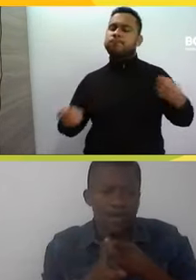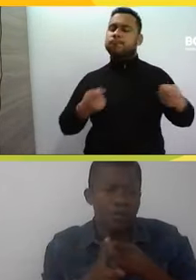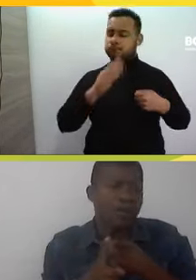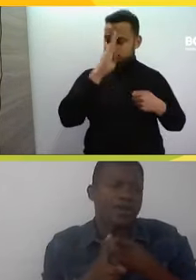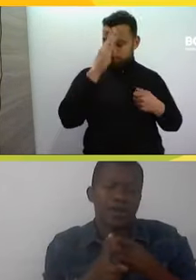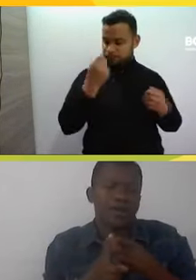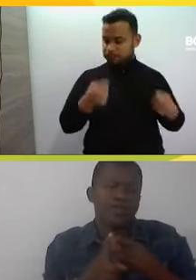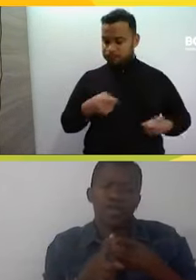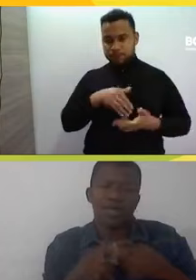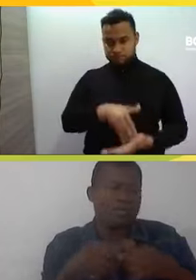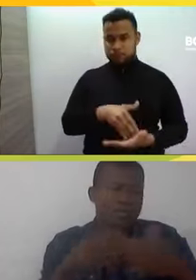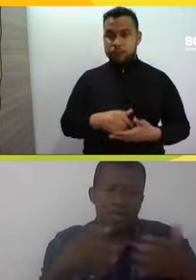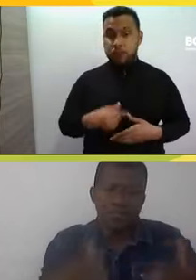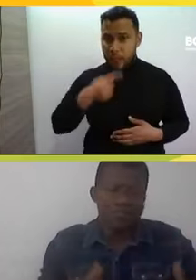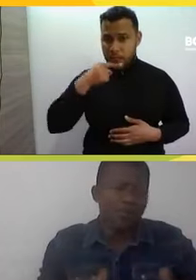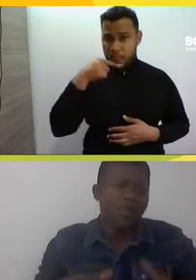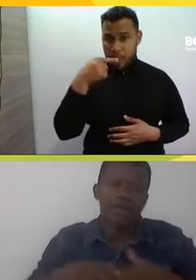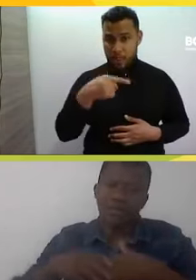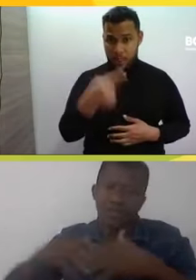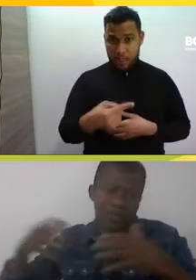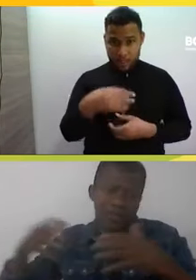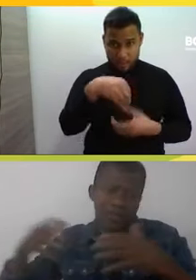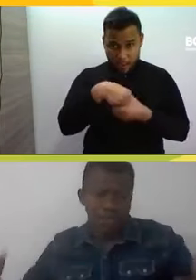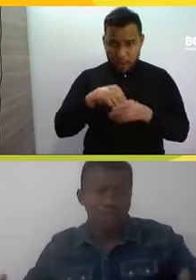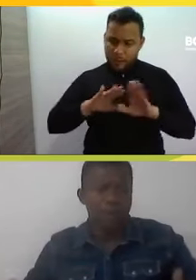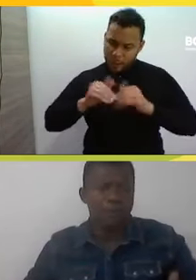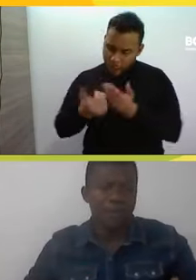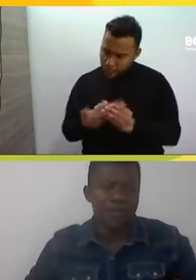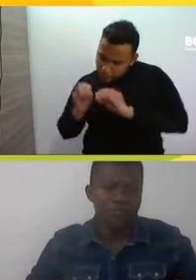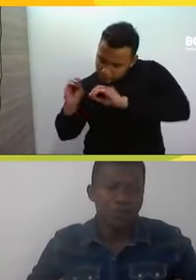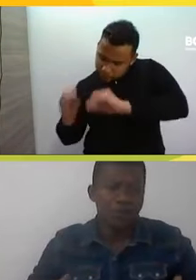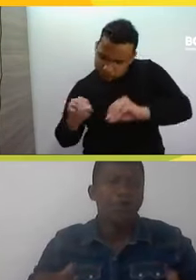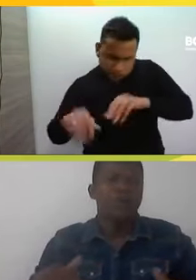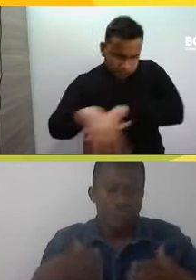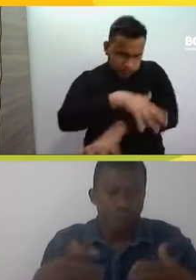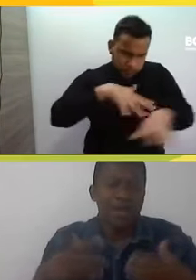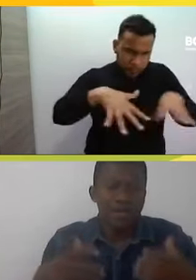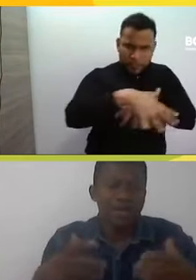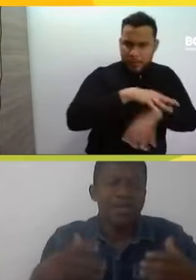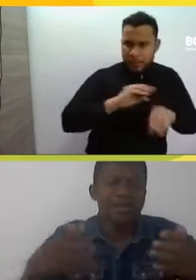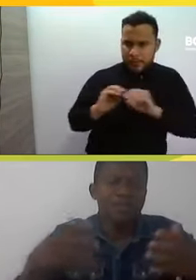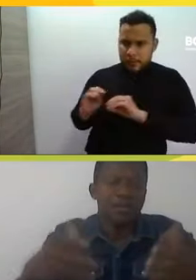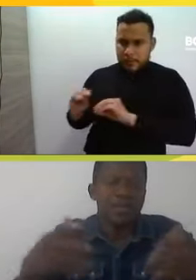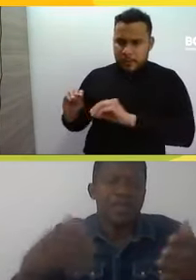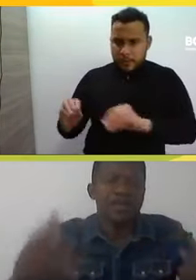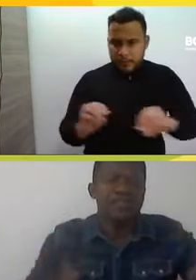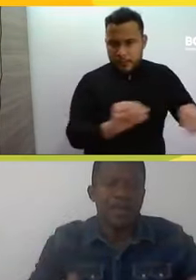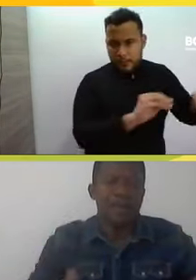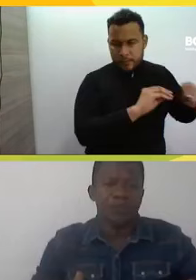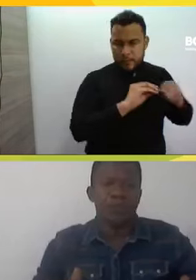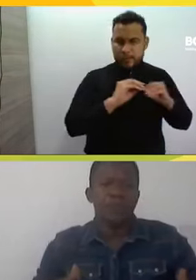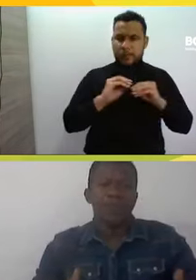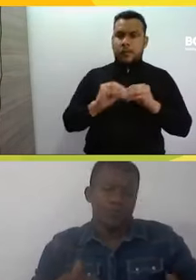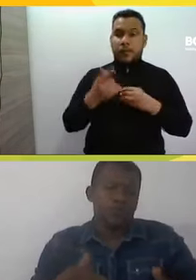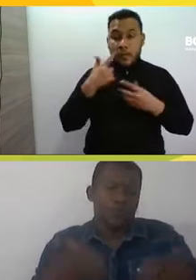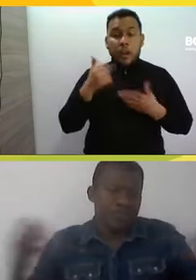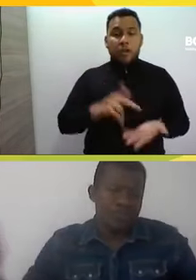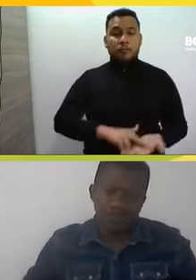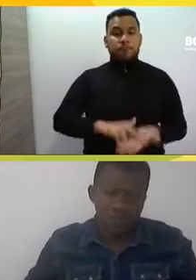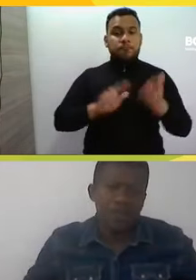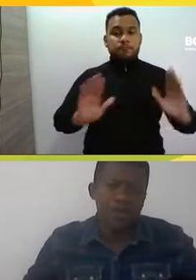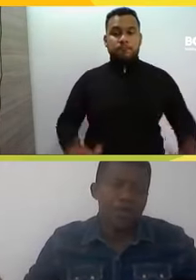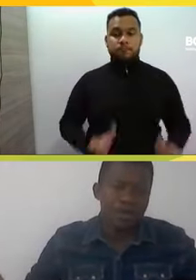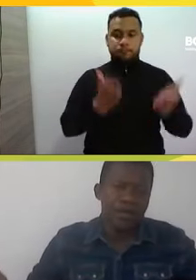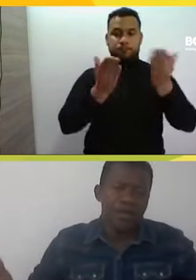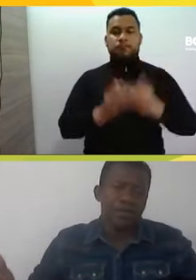una lengua que cada día desde las escuelas y desde distintos espacios se va revitalizando.